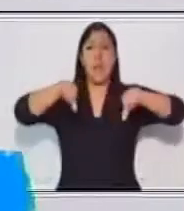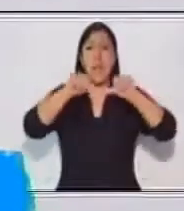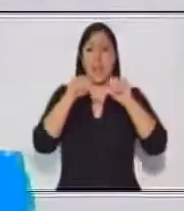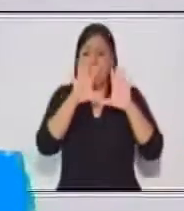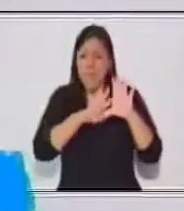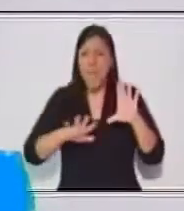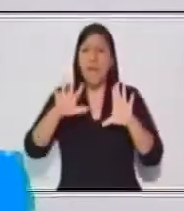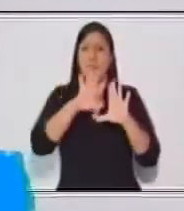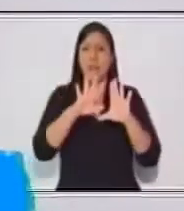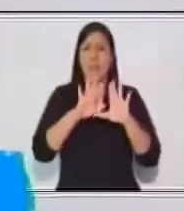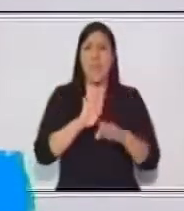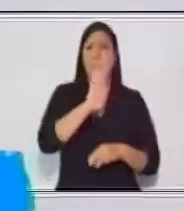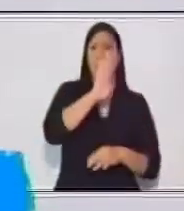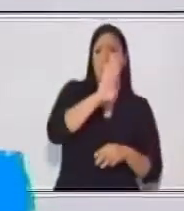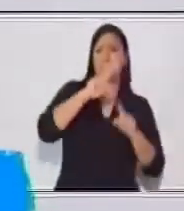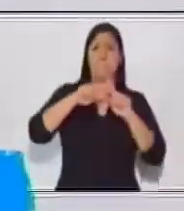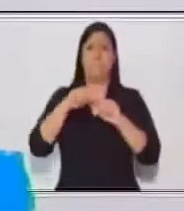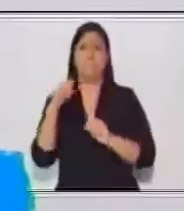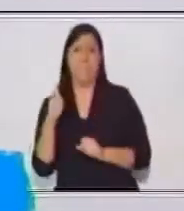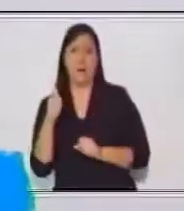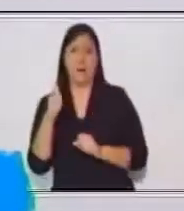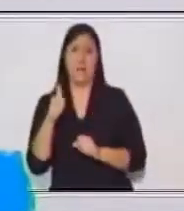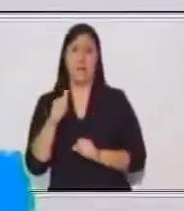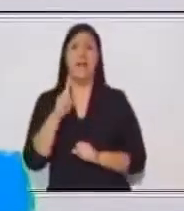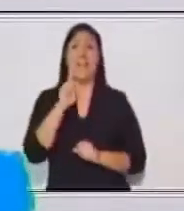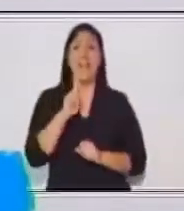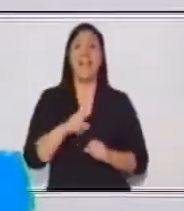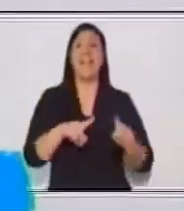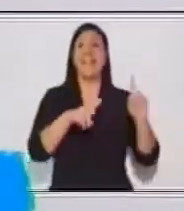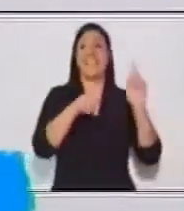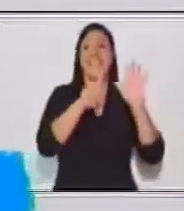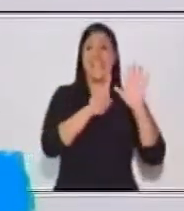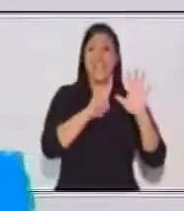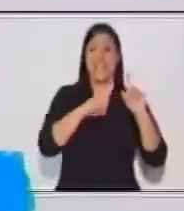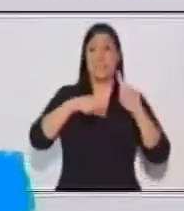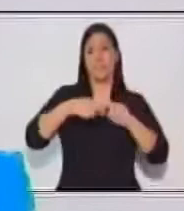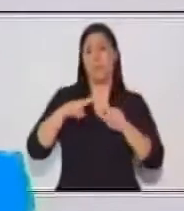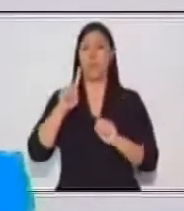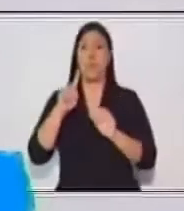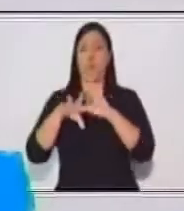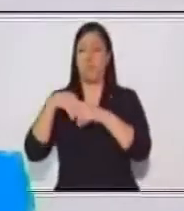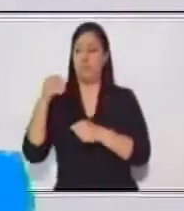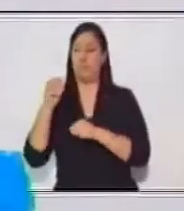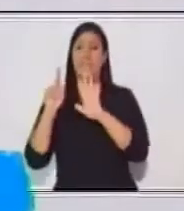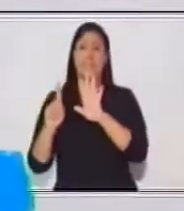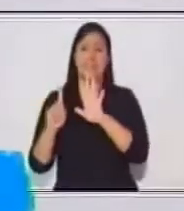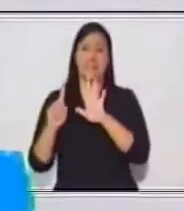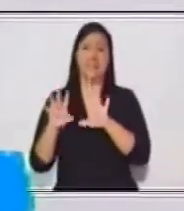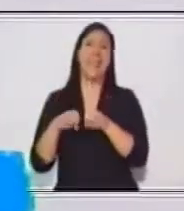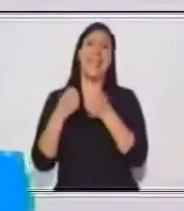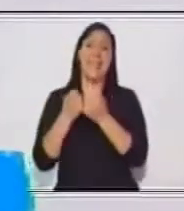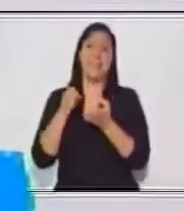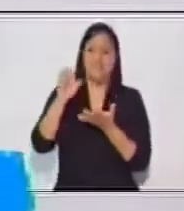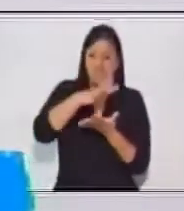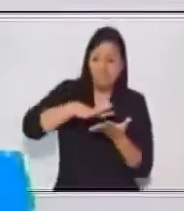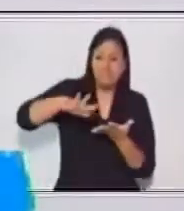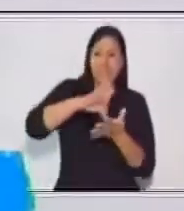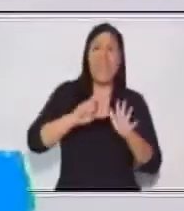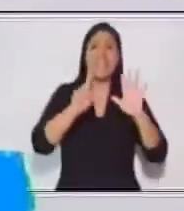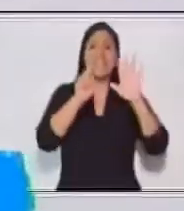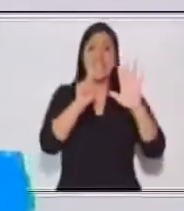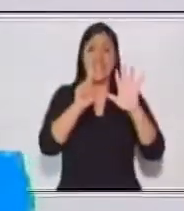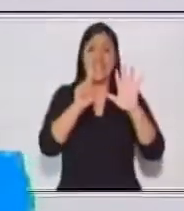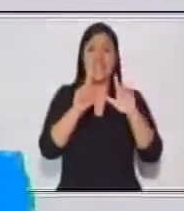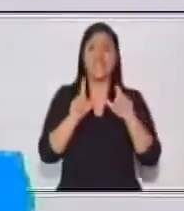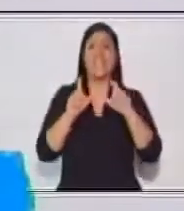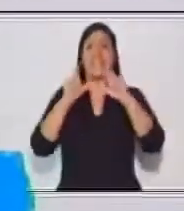altura. 6 por 1 es 6. Entonces, el área de este rectángulo son 6 centímetros cuadrados, pero